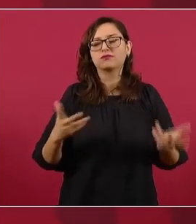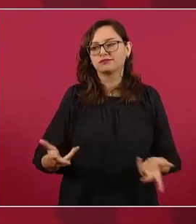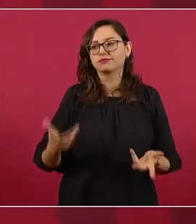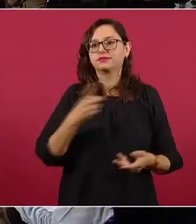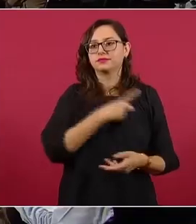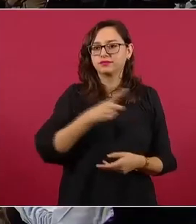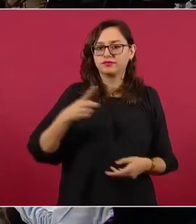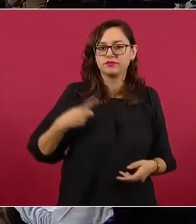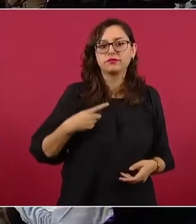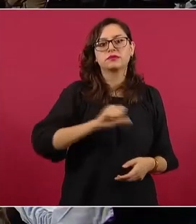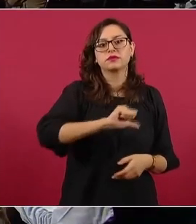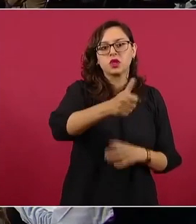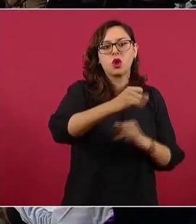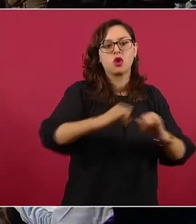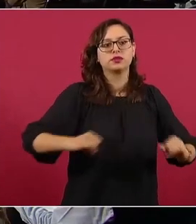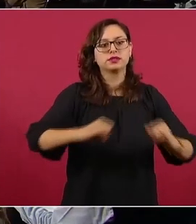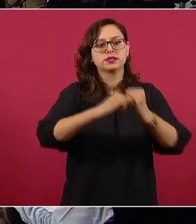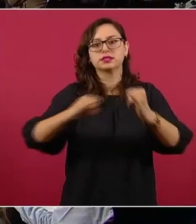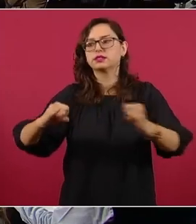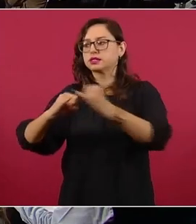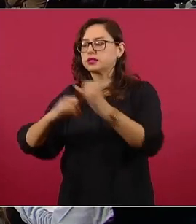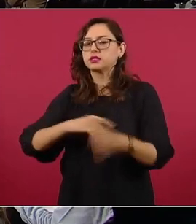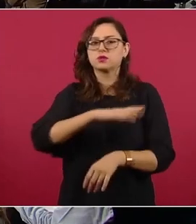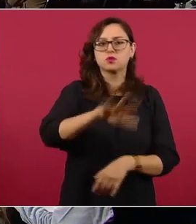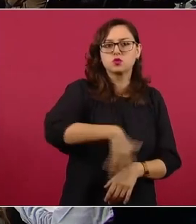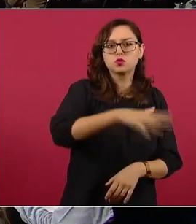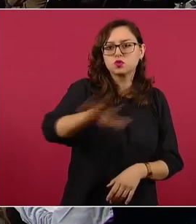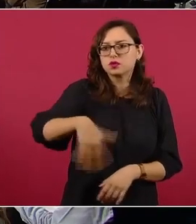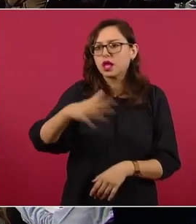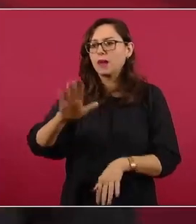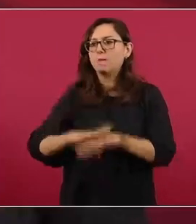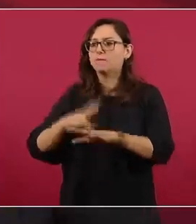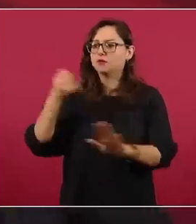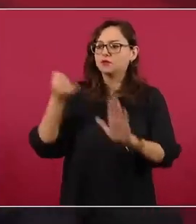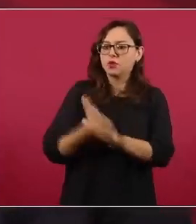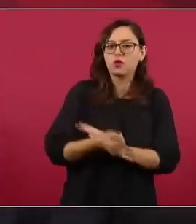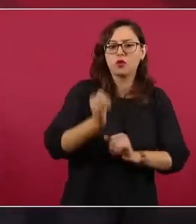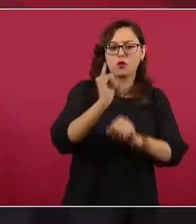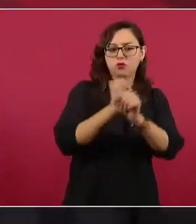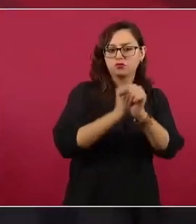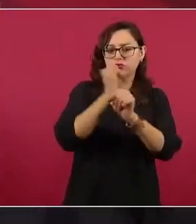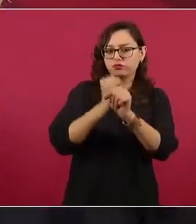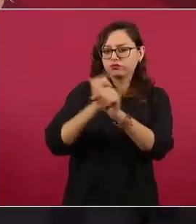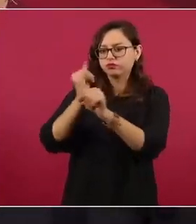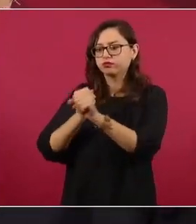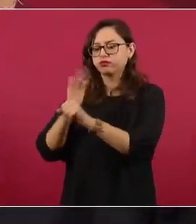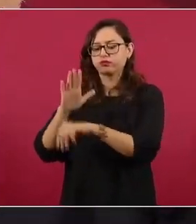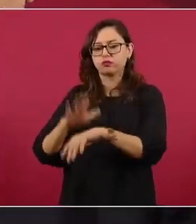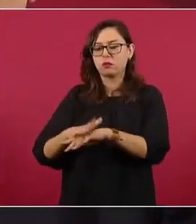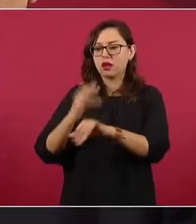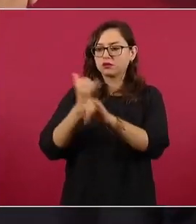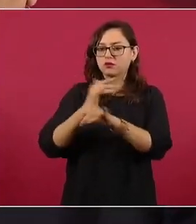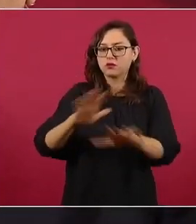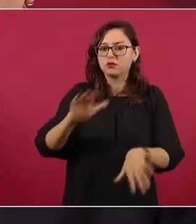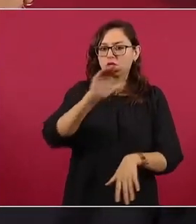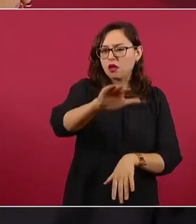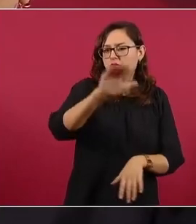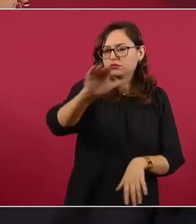y otras más, a requerir una ampliación de